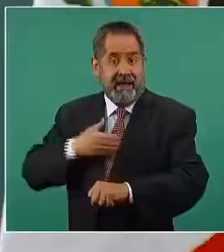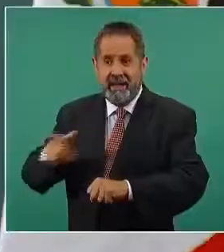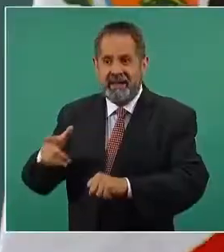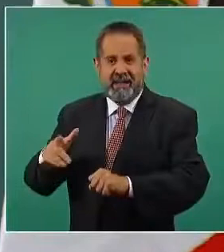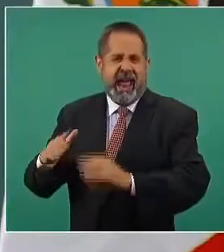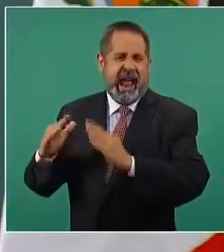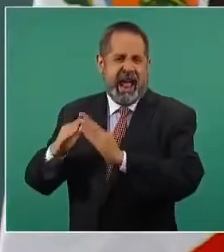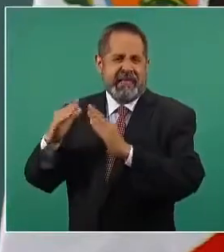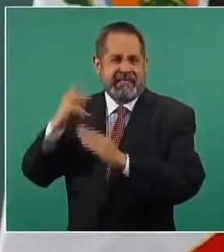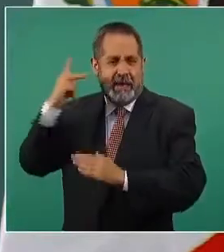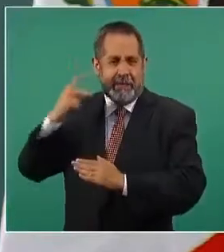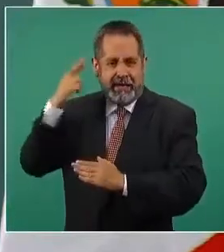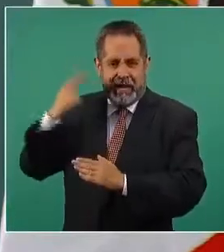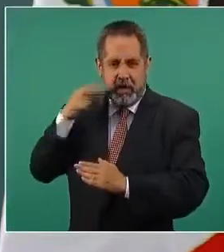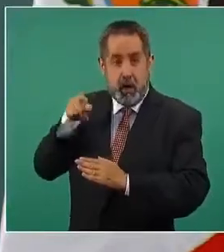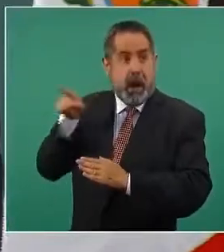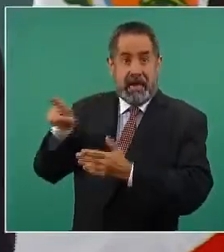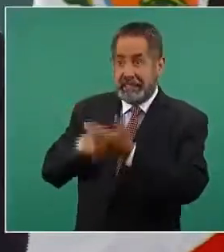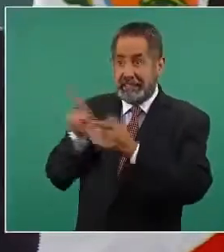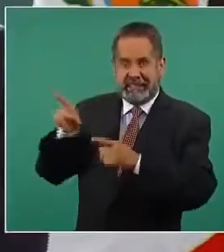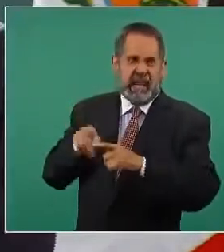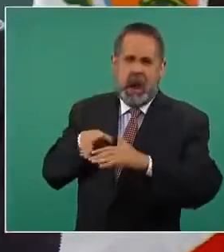Palacio Virreinal en ese entonces.